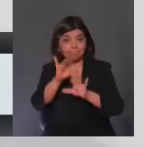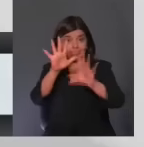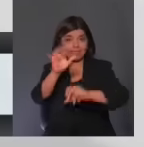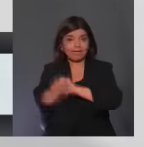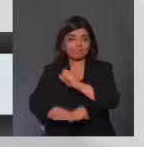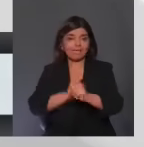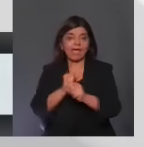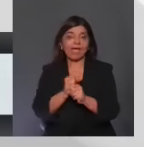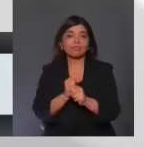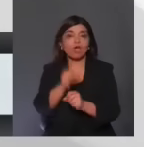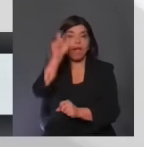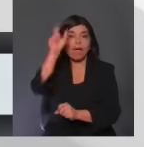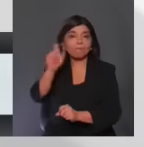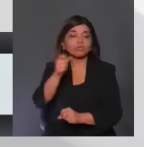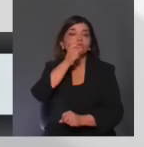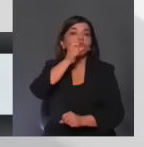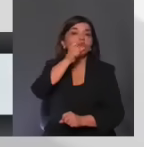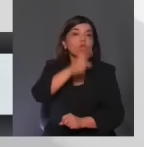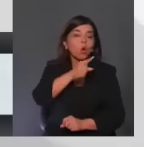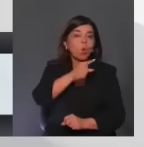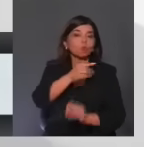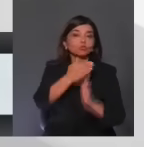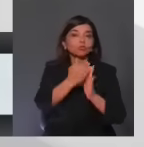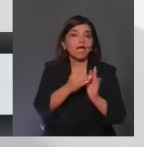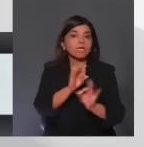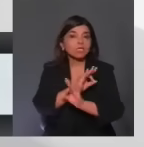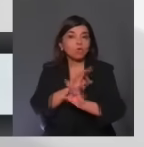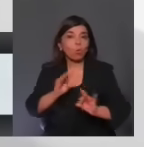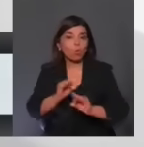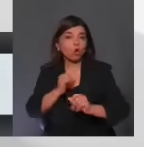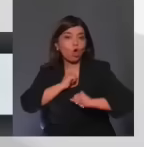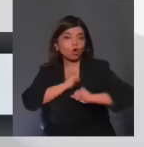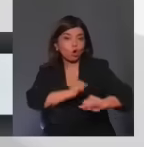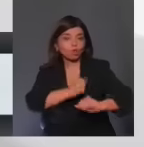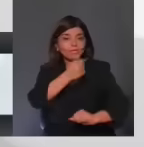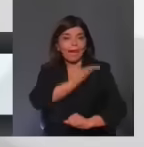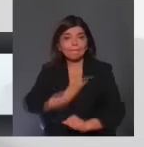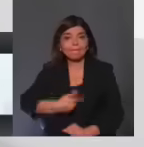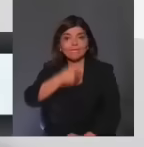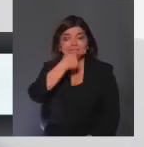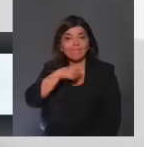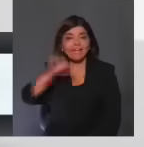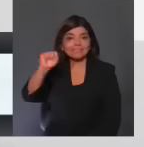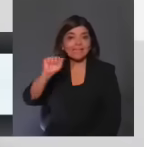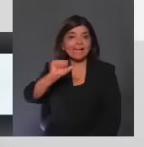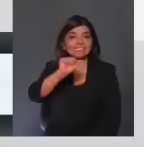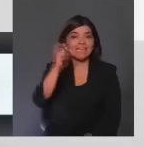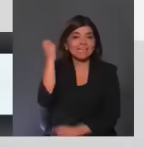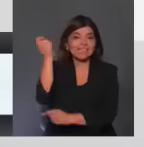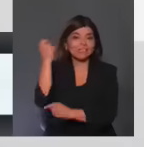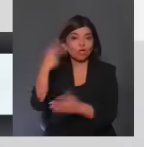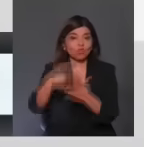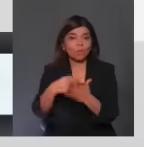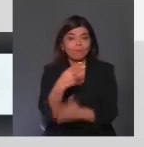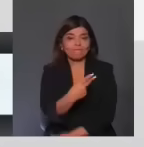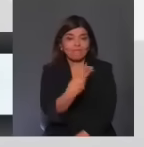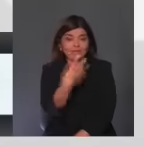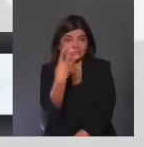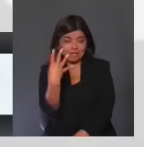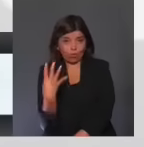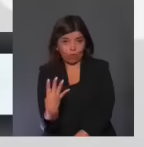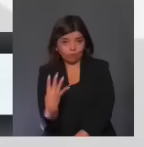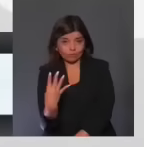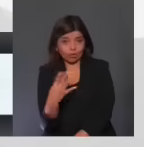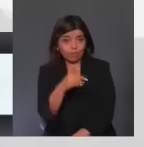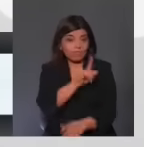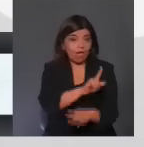de los correos presentó una denuncia sin fundamento alguno contra el presidente Gabriel Boric el 6 de septiembre de 2024. Desde